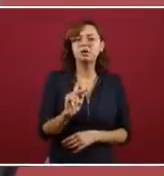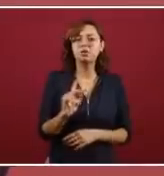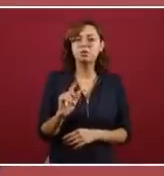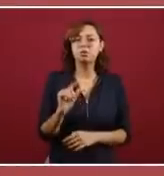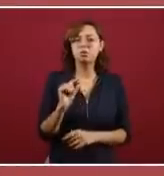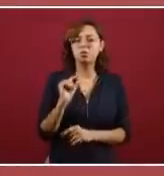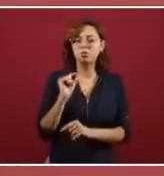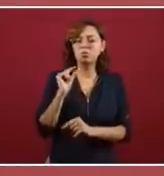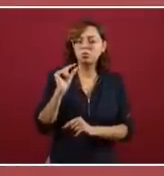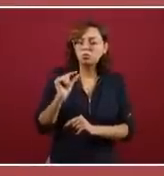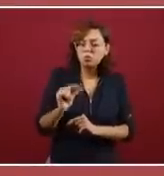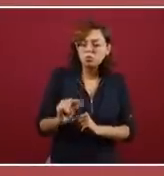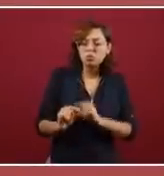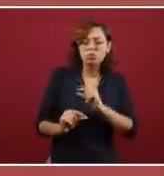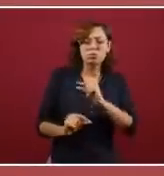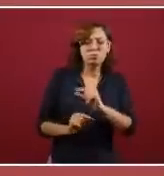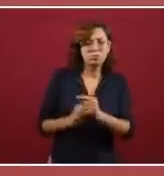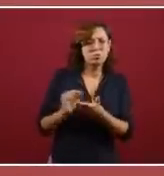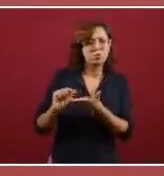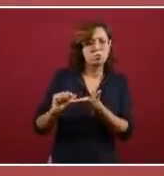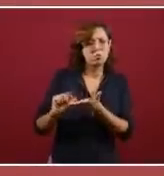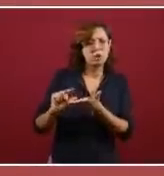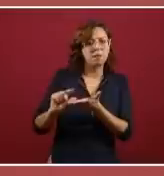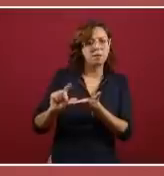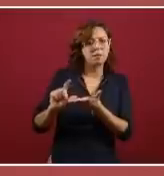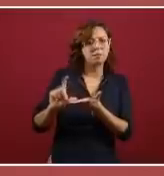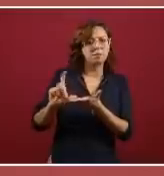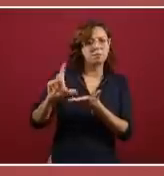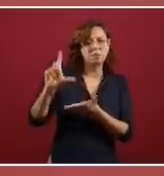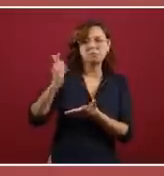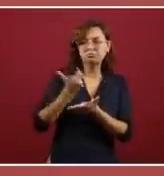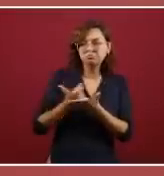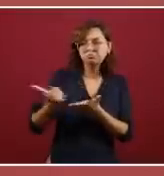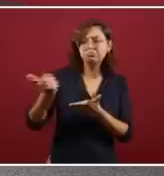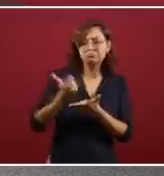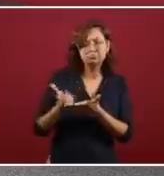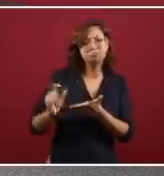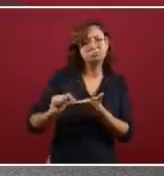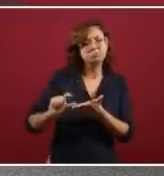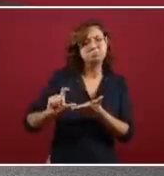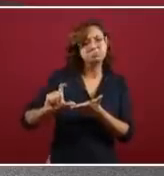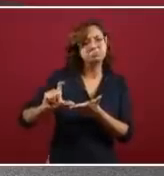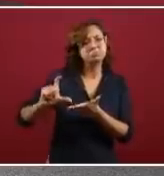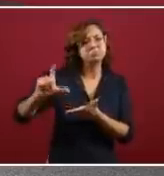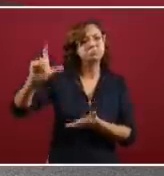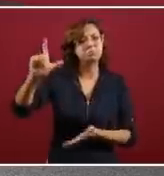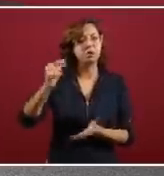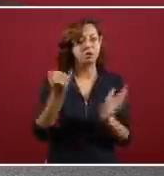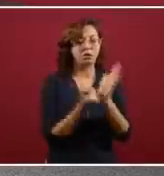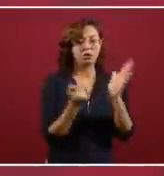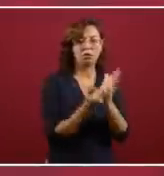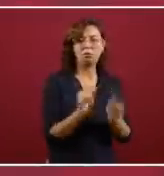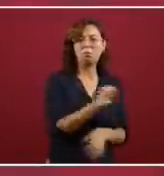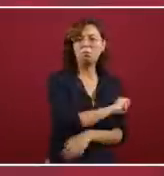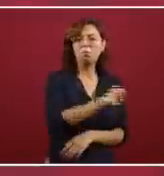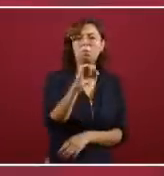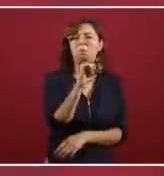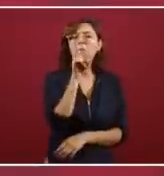una recuperación gradual de la pérdida del salario no produce inflación.